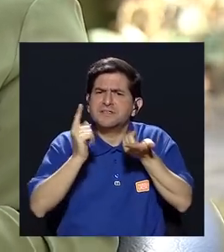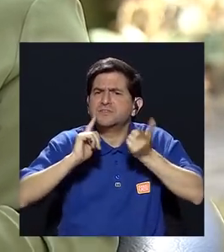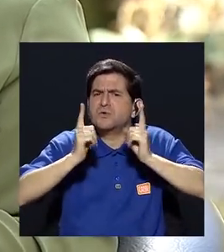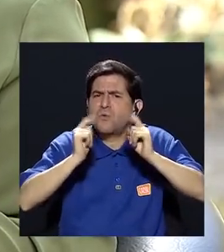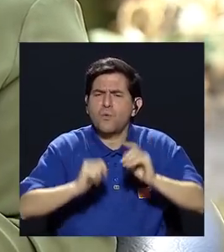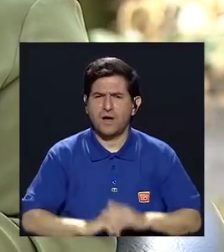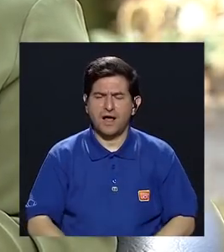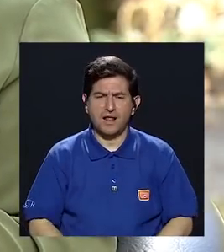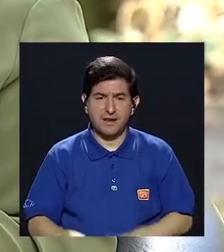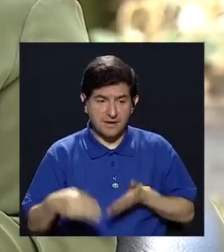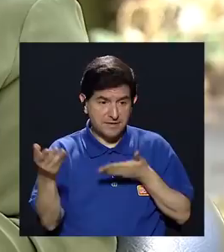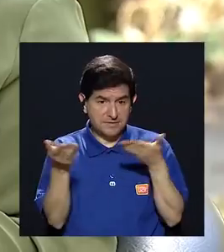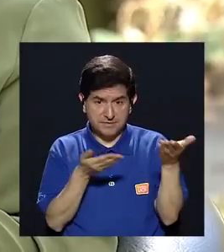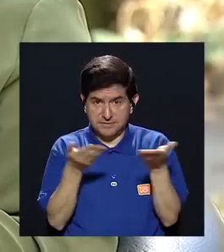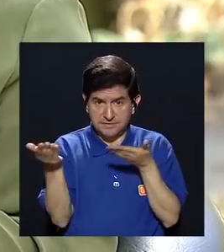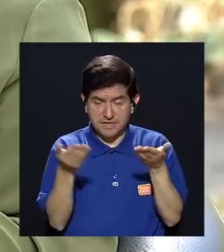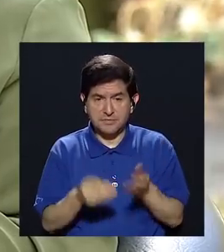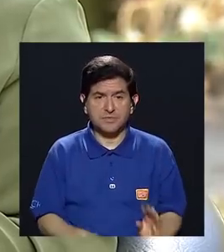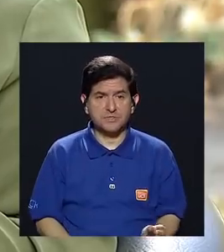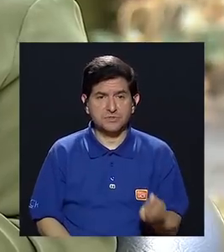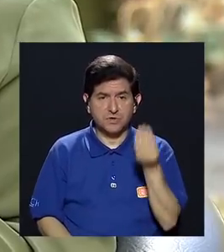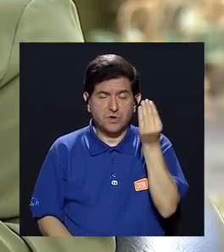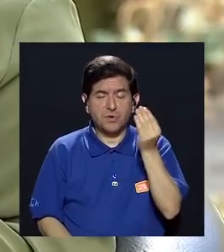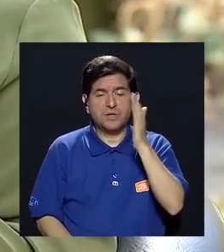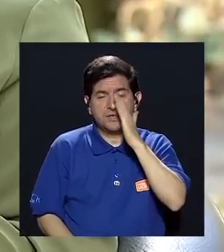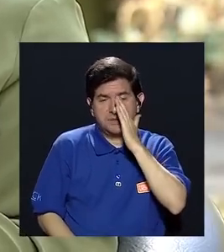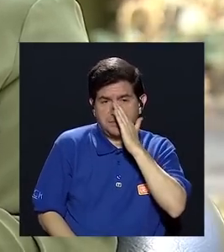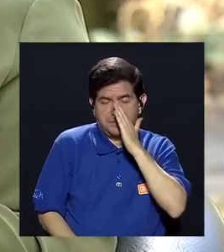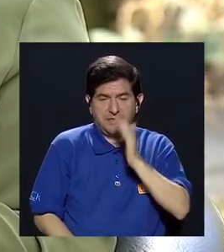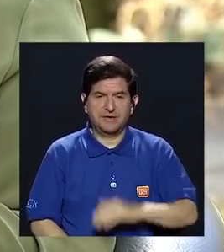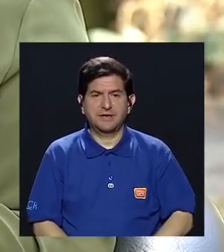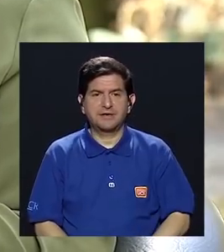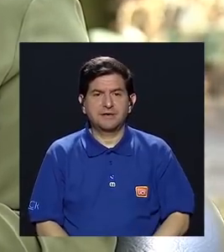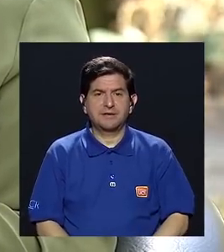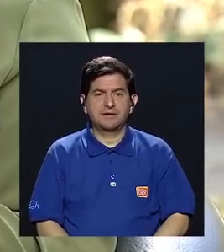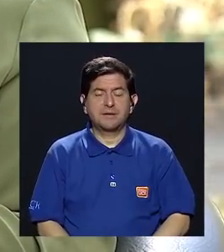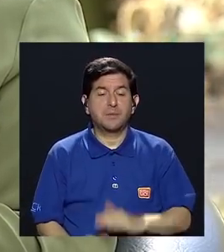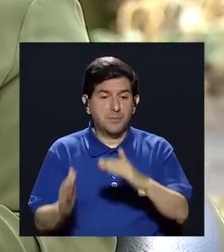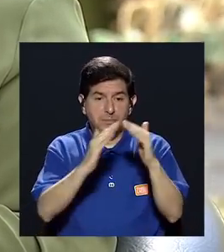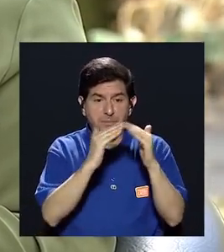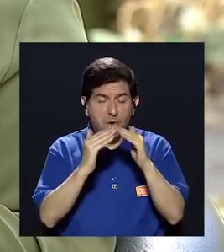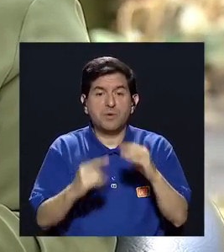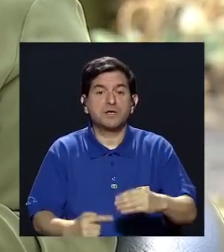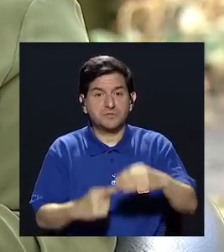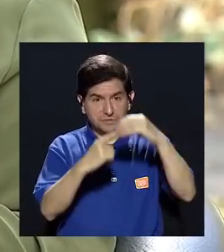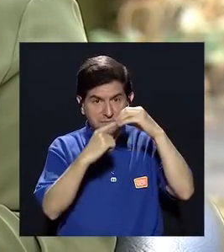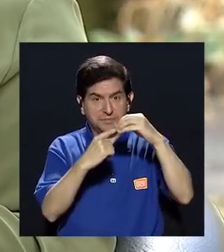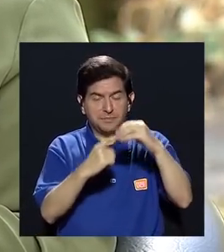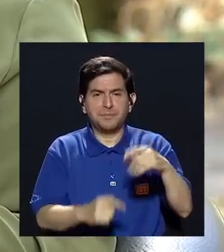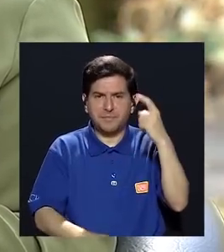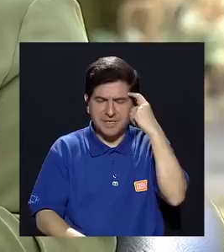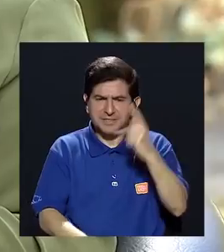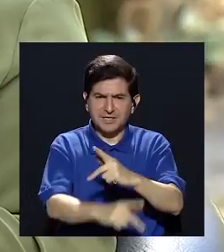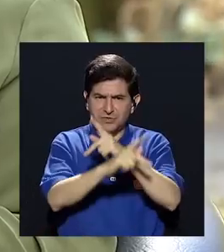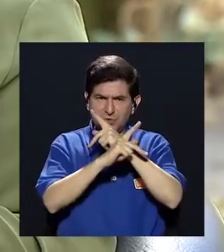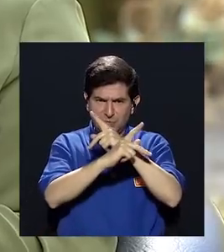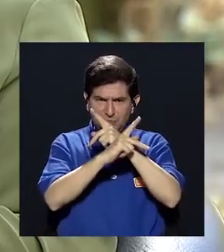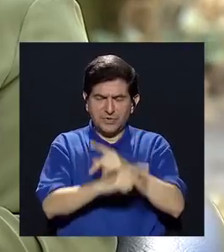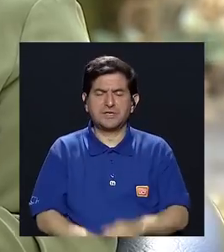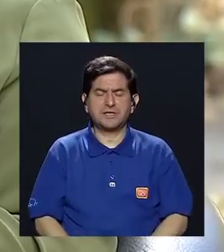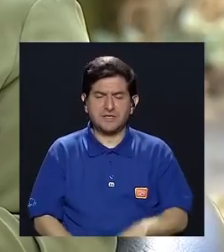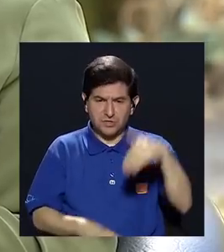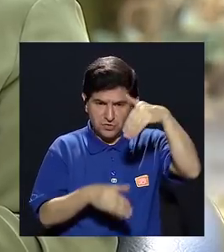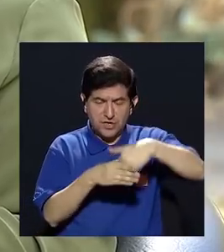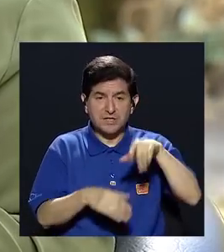ofrecemos? Ofrecemos servicios a adolescentes madres, como una población prioritaria, sobre todo para proteger dentro de